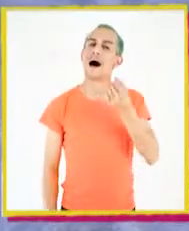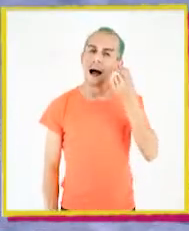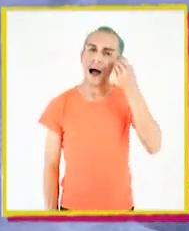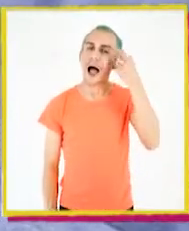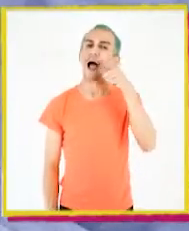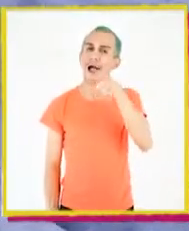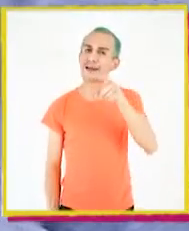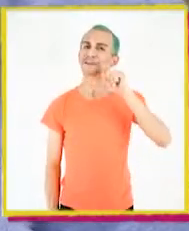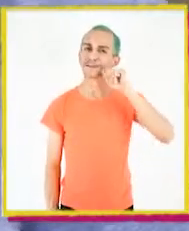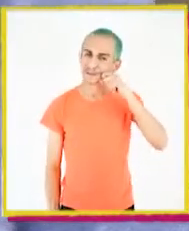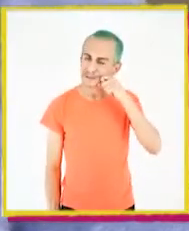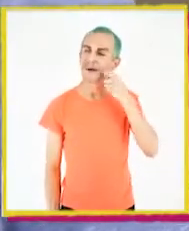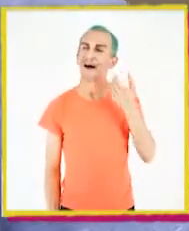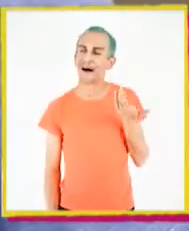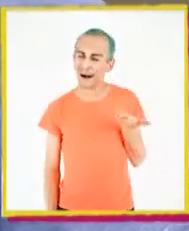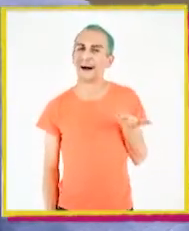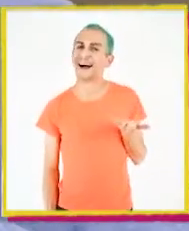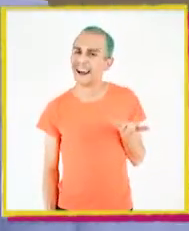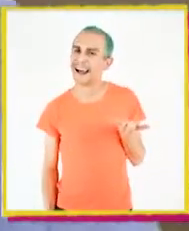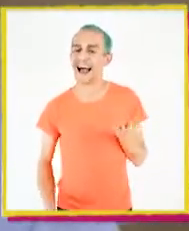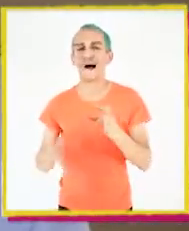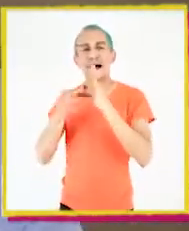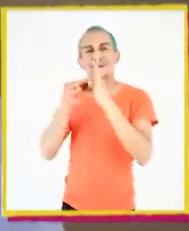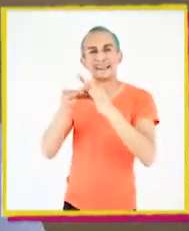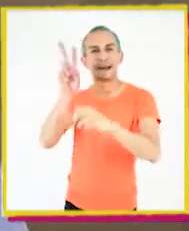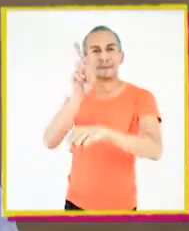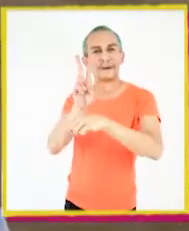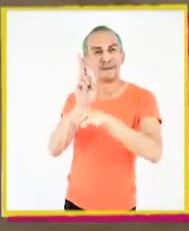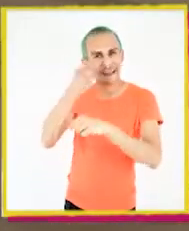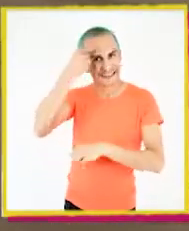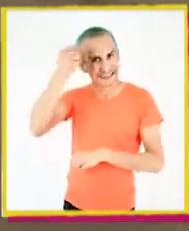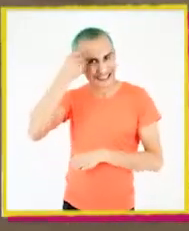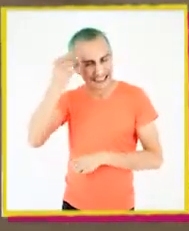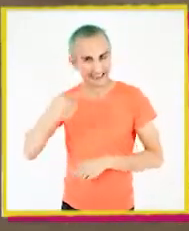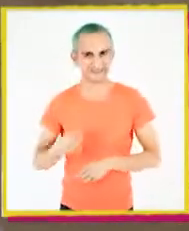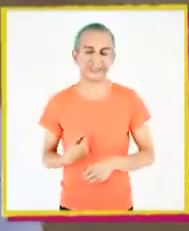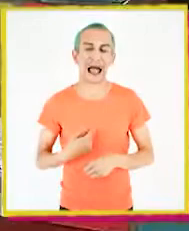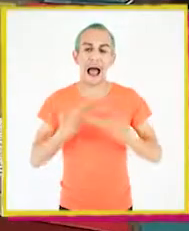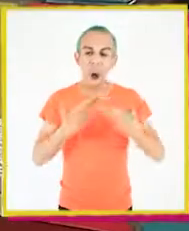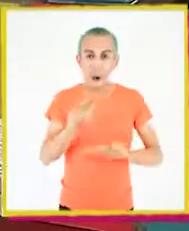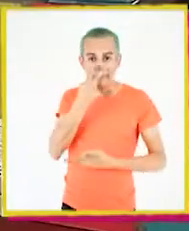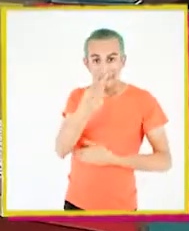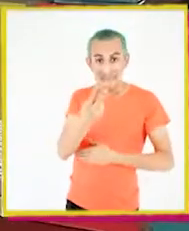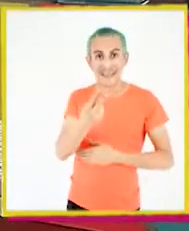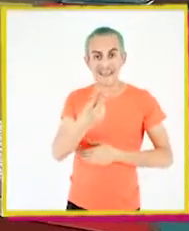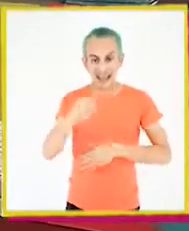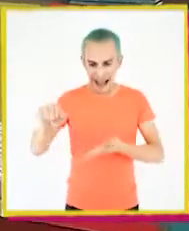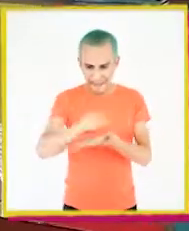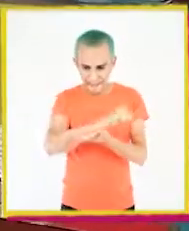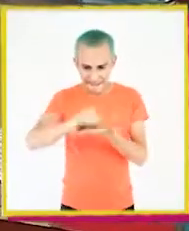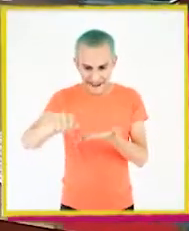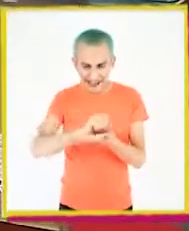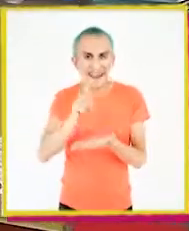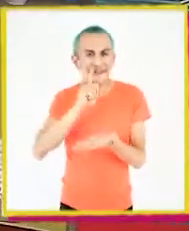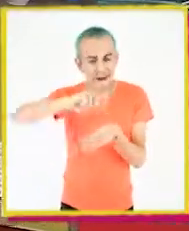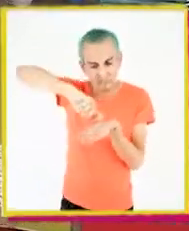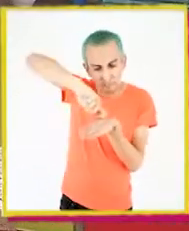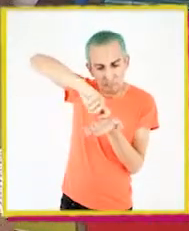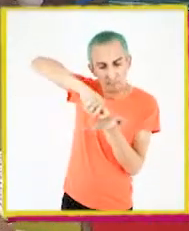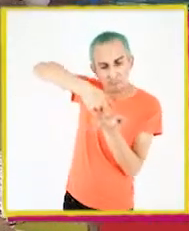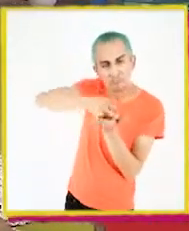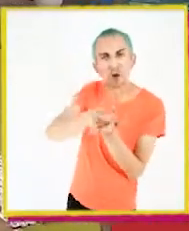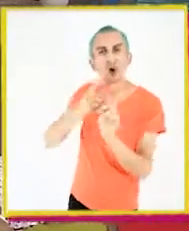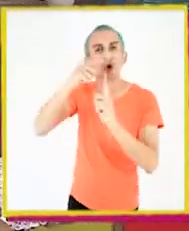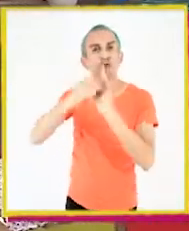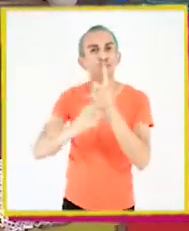¡Ay, su ira! Muchas gracias, profe César. Claro, es que ahora vi que esta plancha tiene un regulador que mide